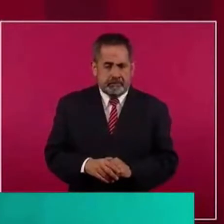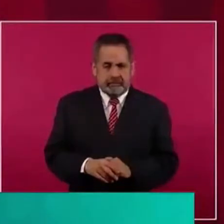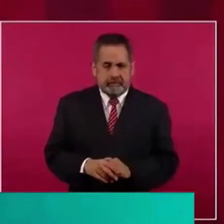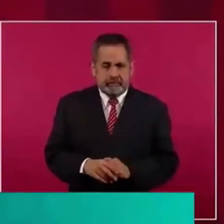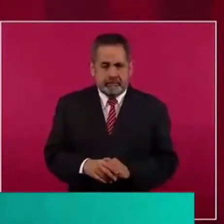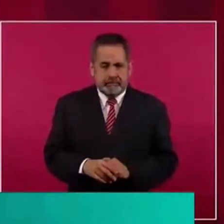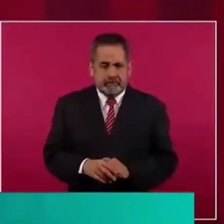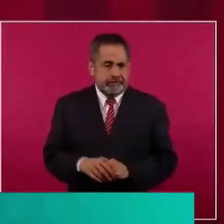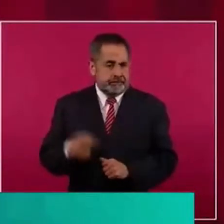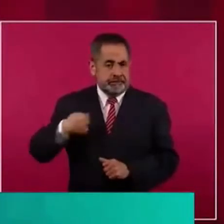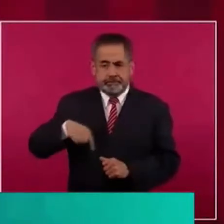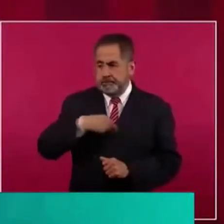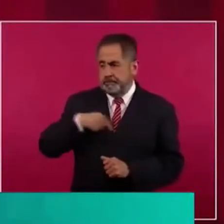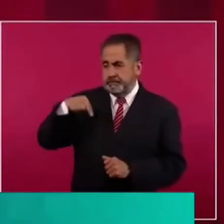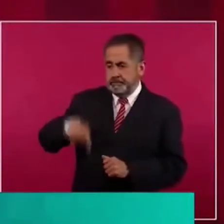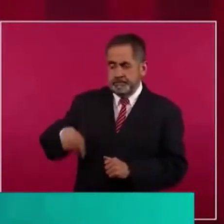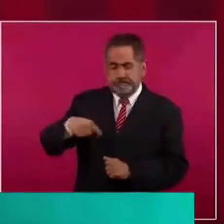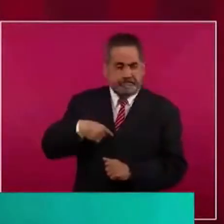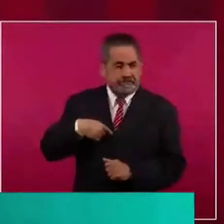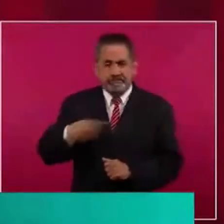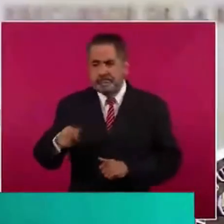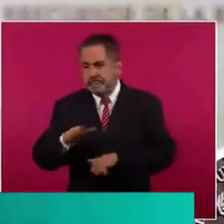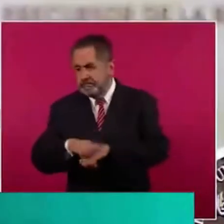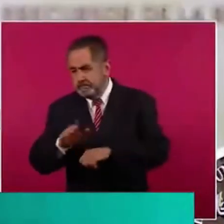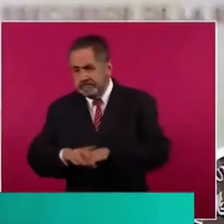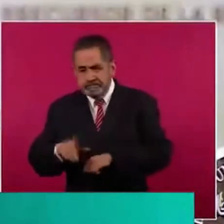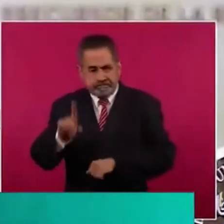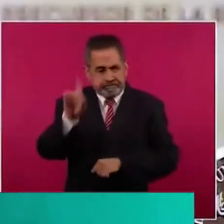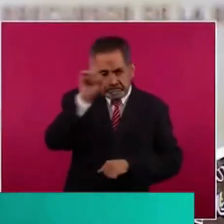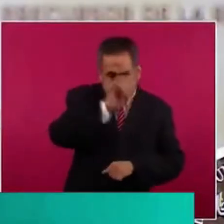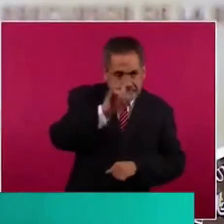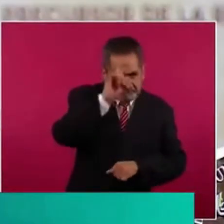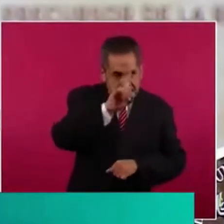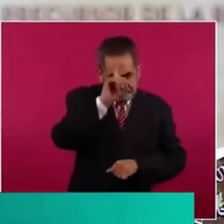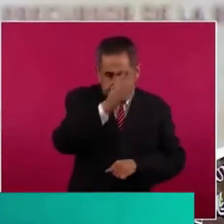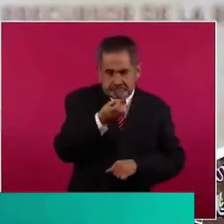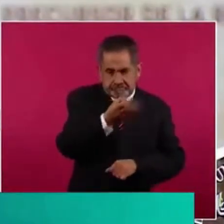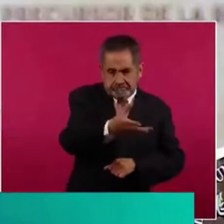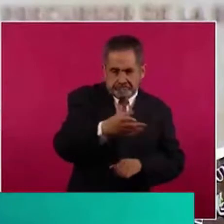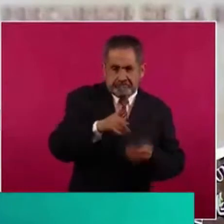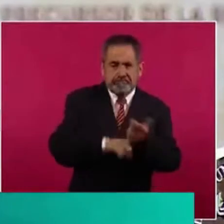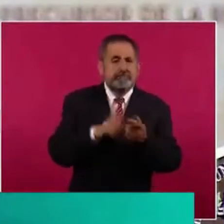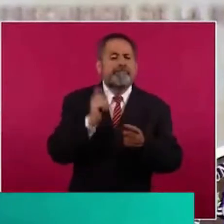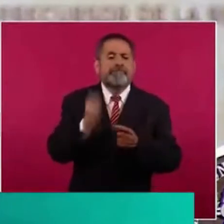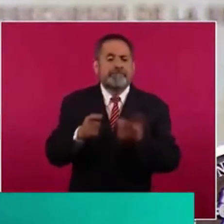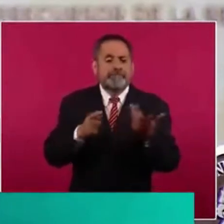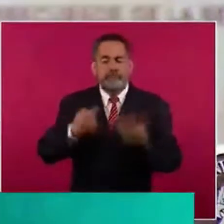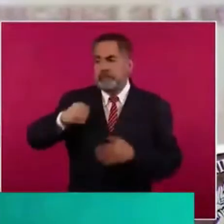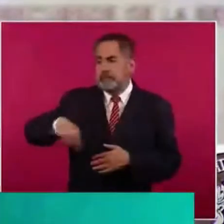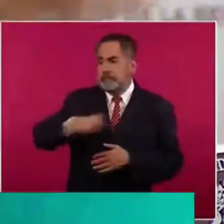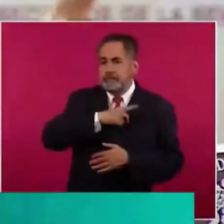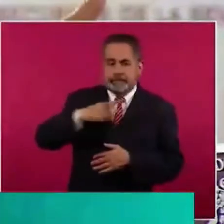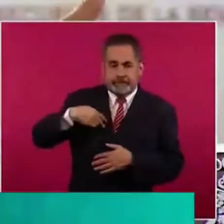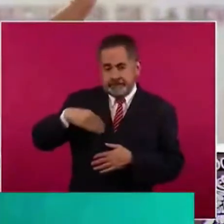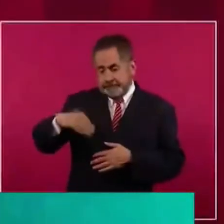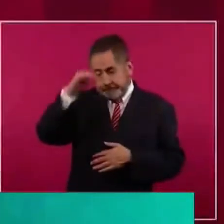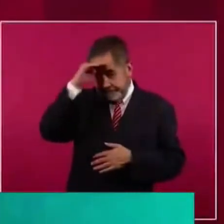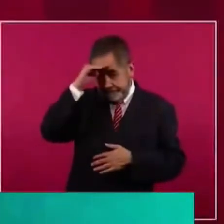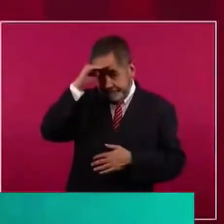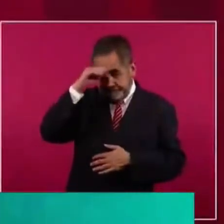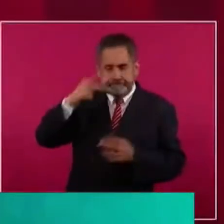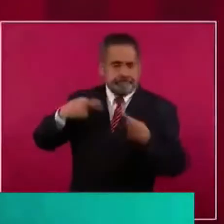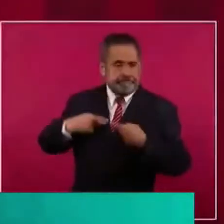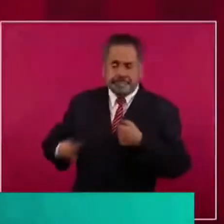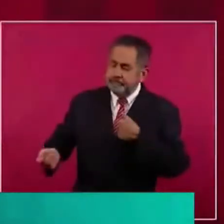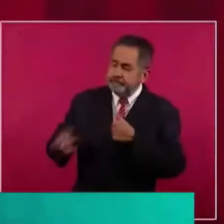lo que se aconseja respetuosamente es que pensemos en el